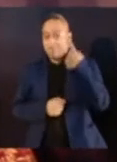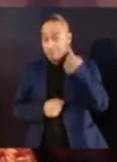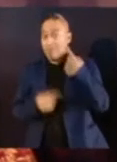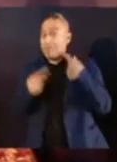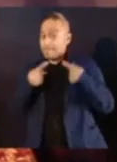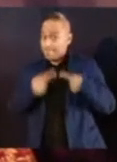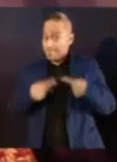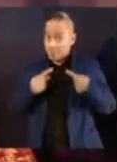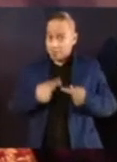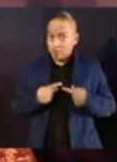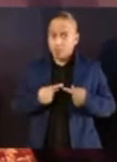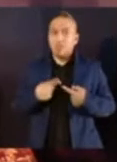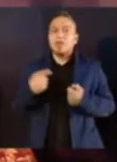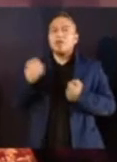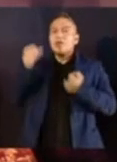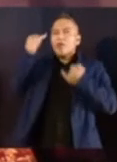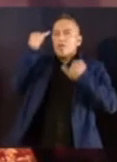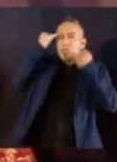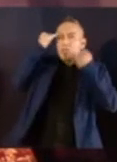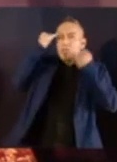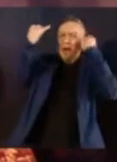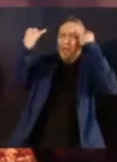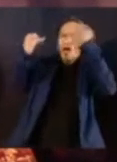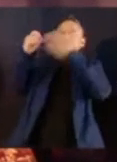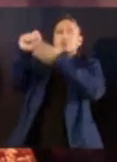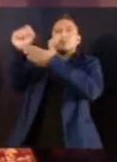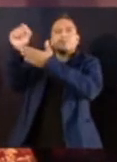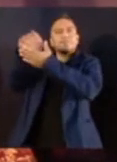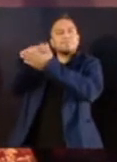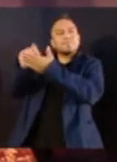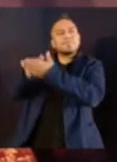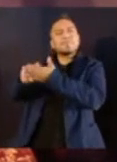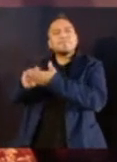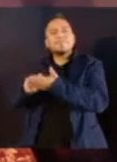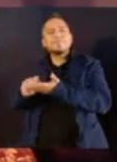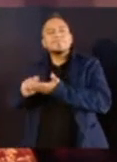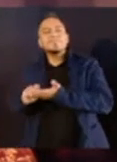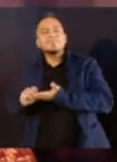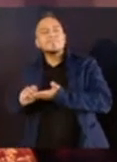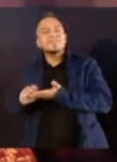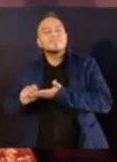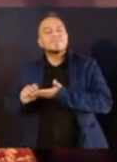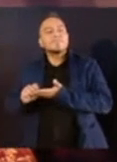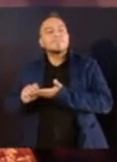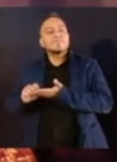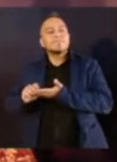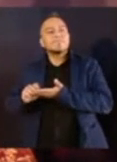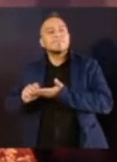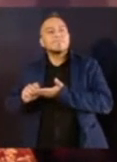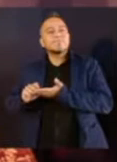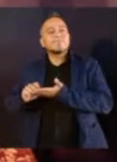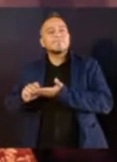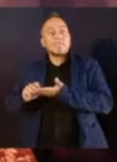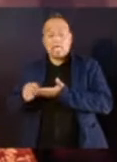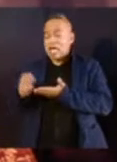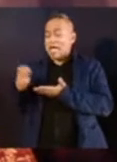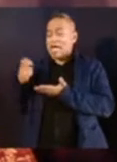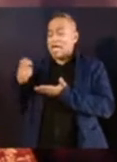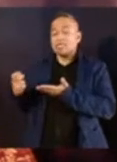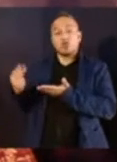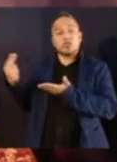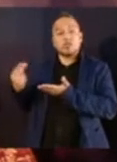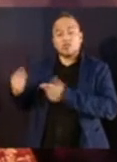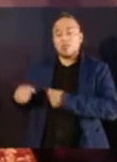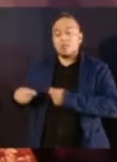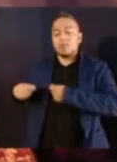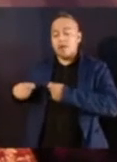el mundo de las ideas y la literatura como algo que debe ser cultivado por